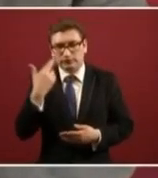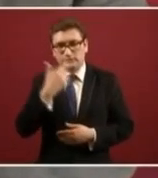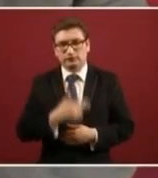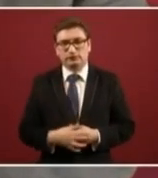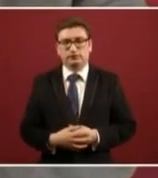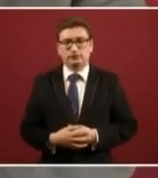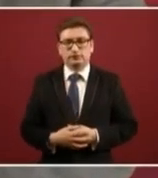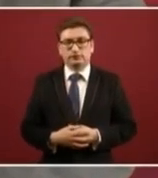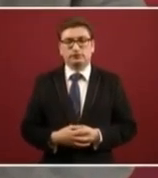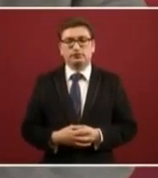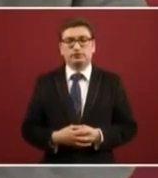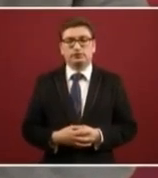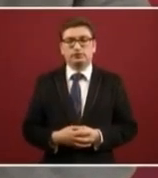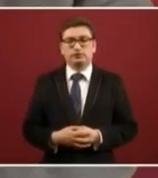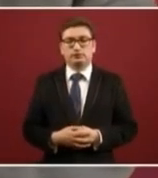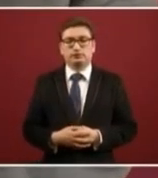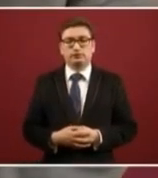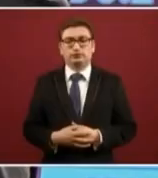porque